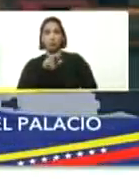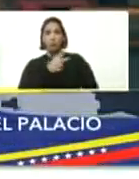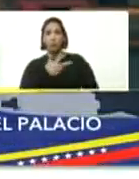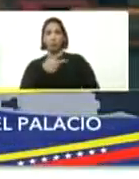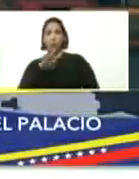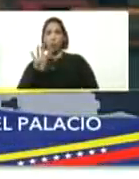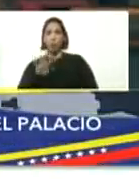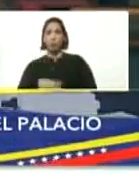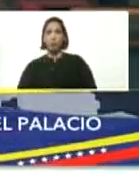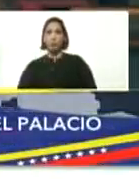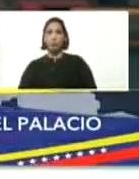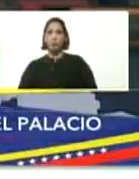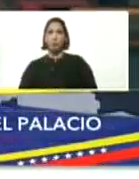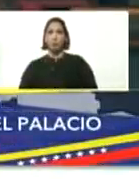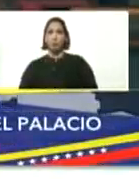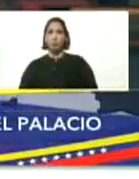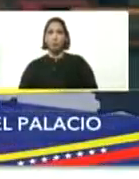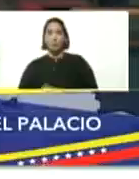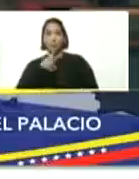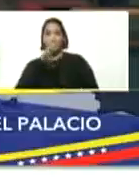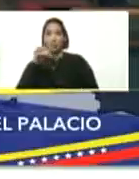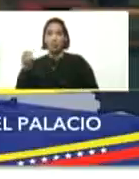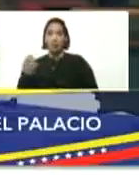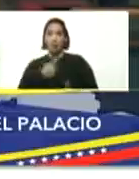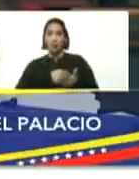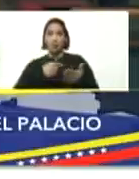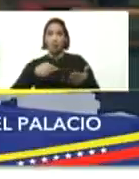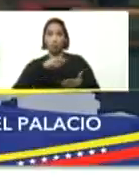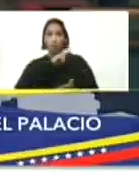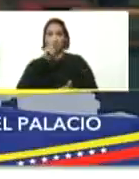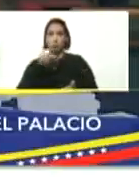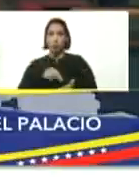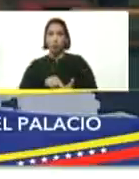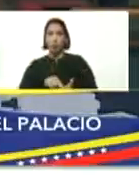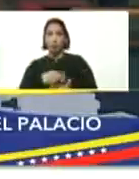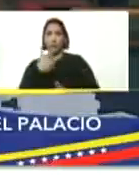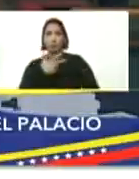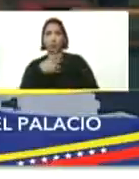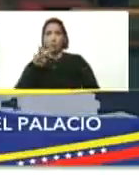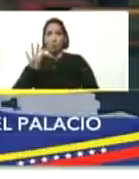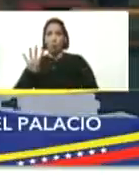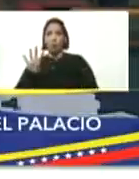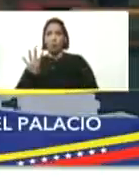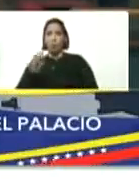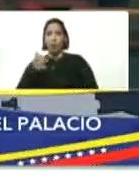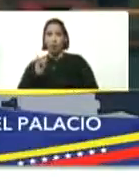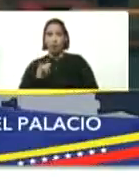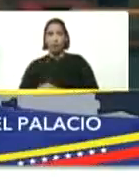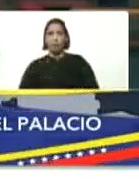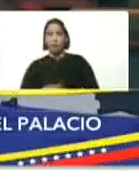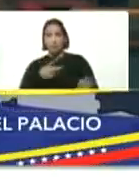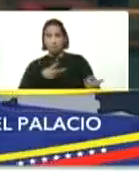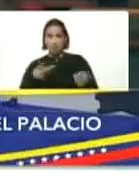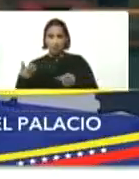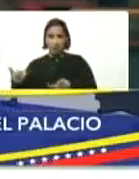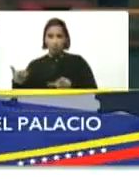134, 100 escritores nacionales y 34